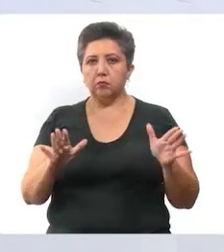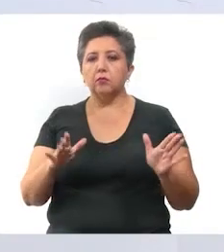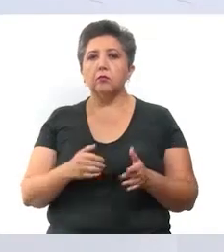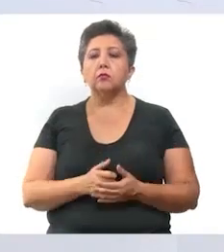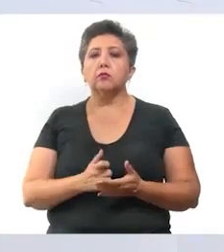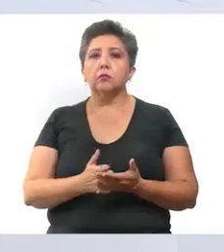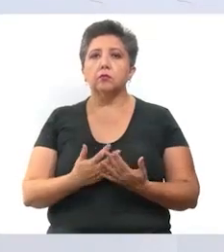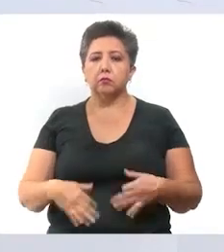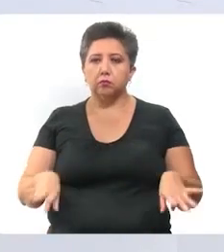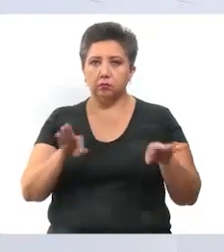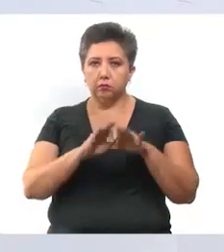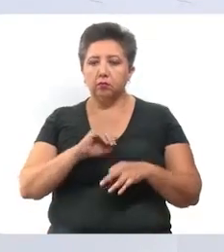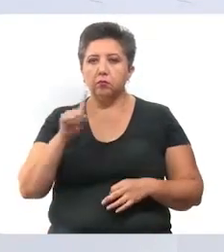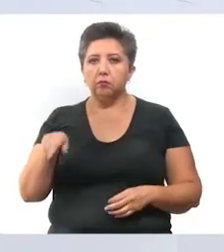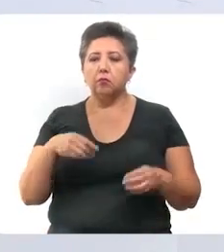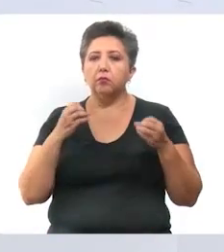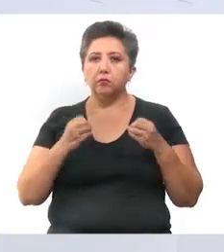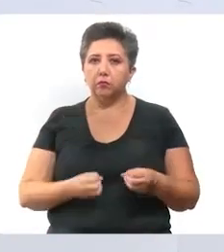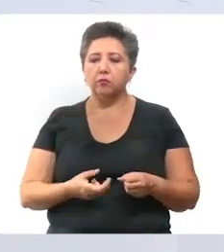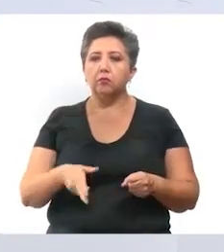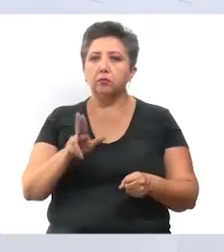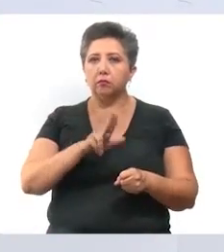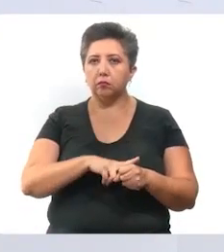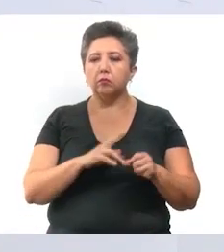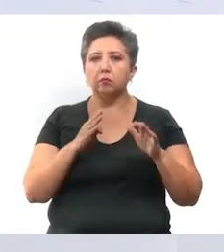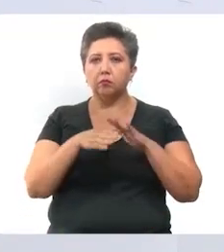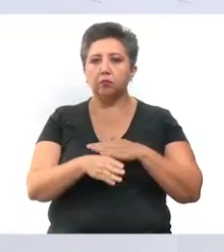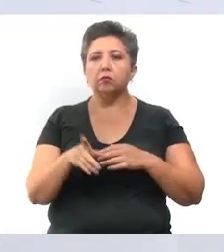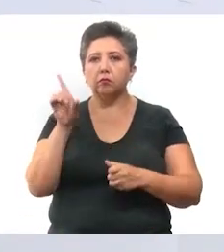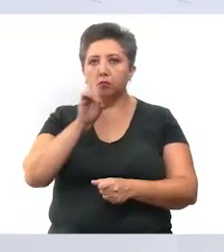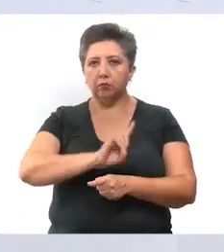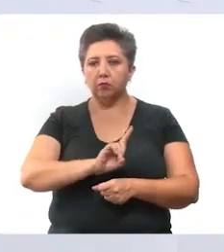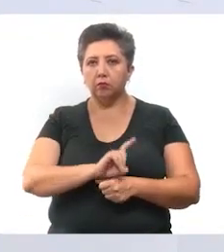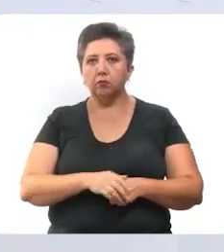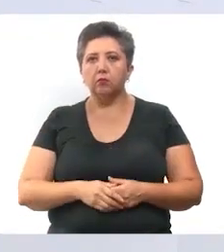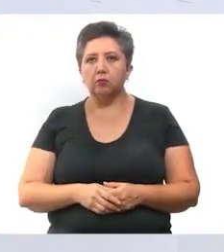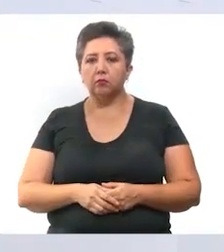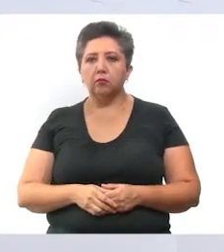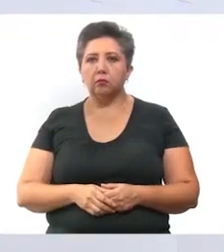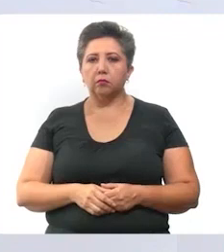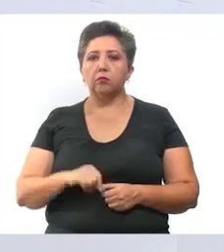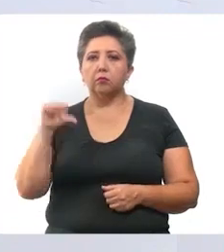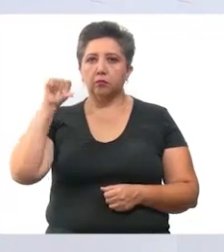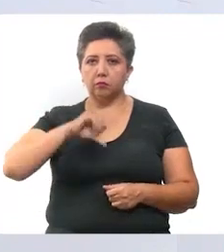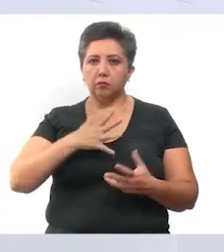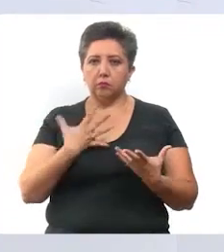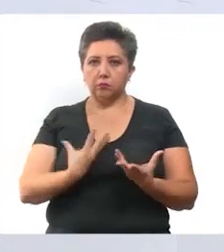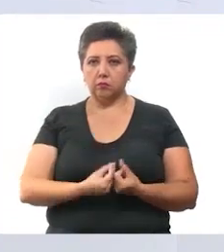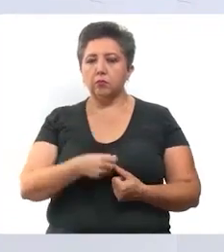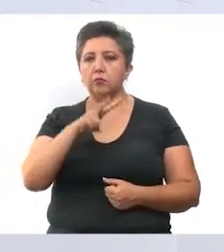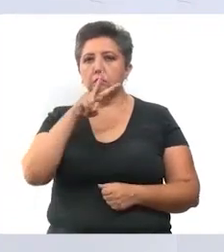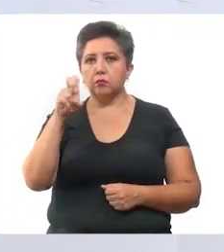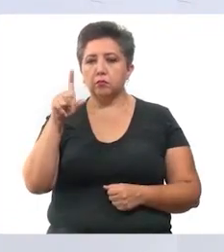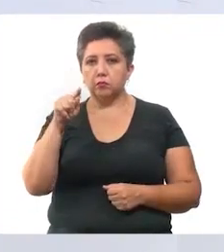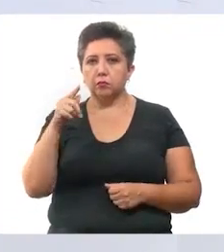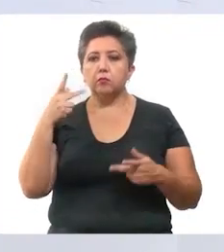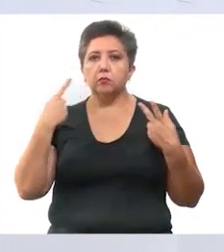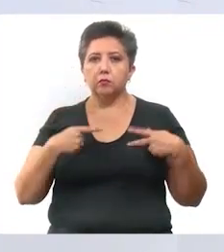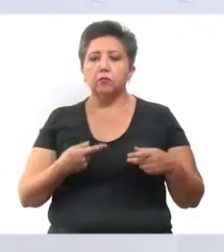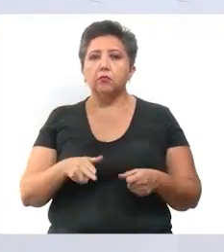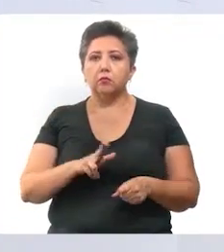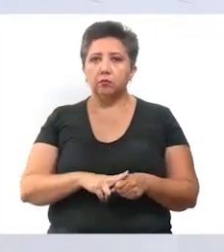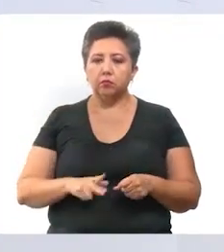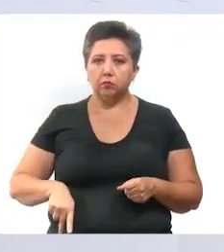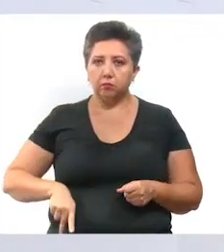reapertura económica, los datos más importantes son la ocupación hospitalaria y los ingresos diarios. El día de hoy tenemos 270 pacientes